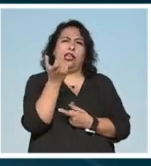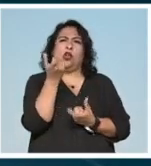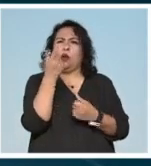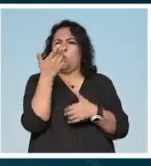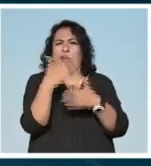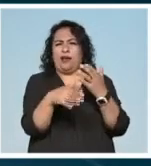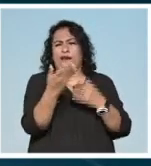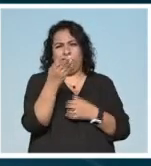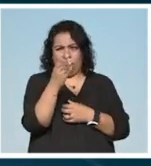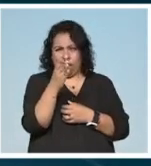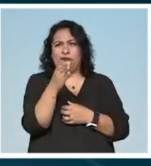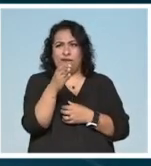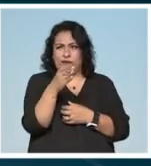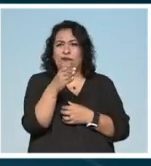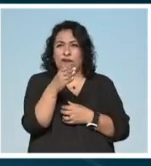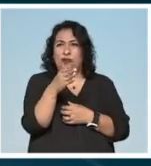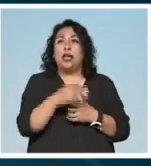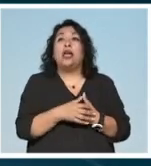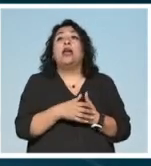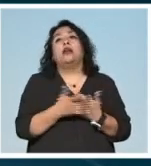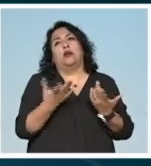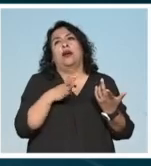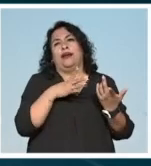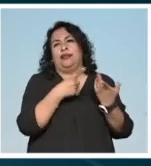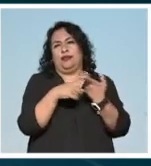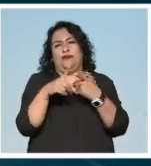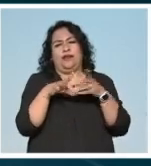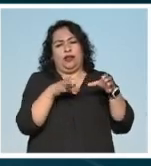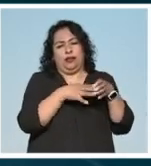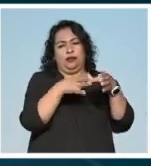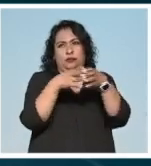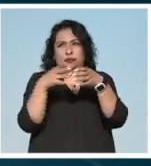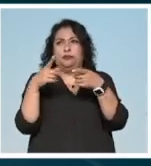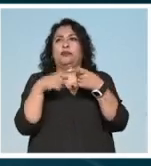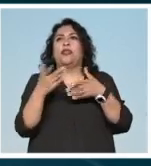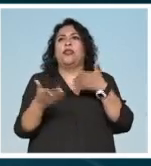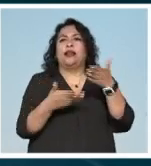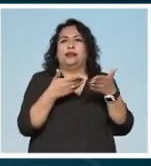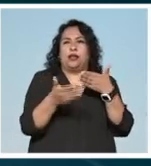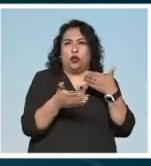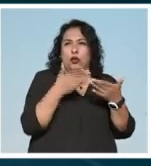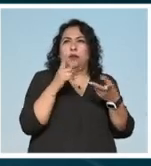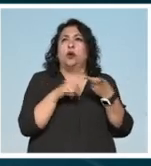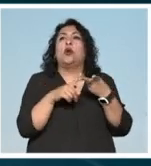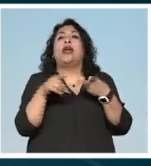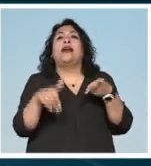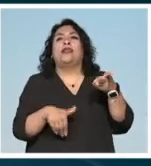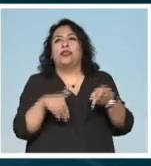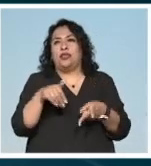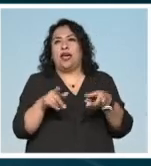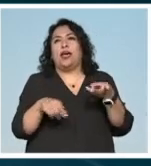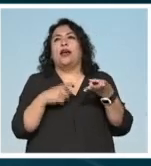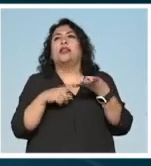en febrero, de diferentes disciplinas. Tenemos danza contemporánea, tenemos teatro, tenemos